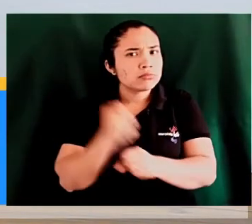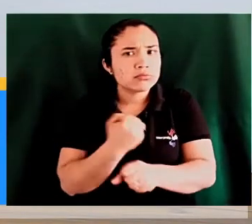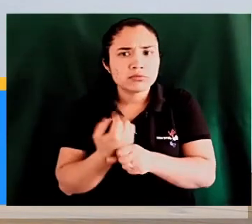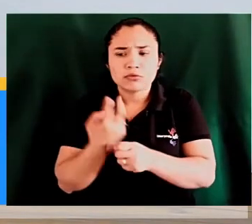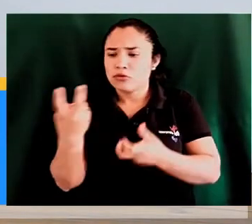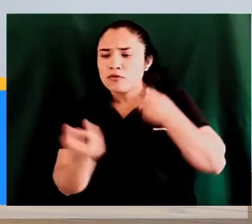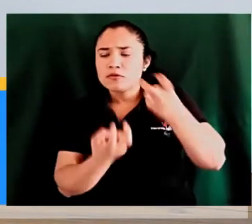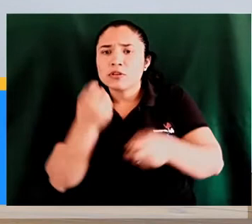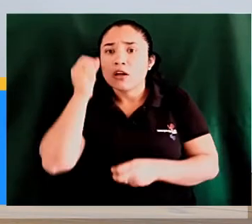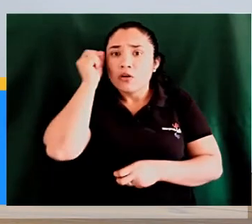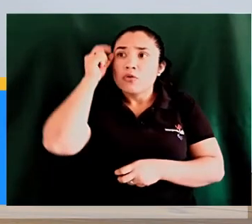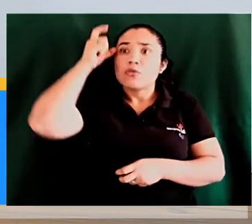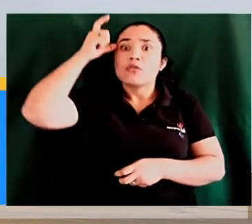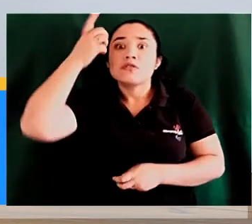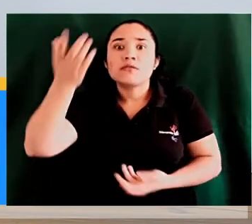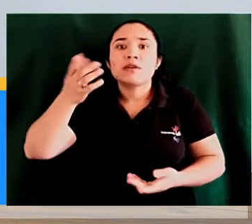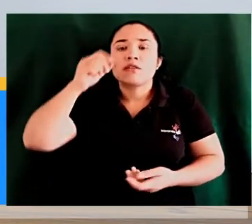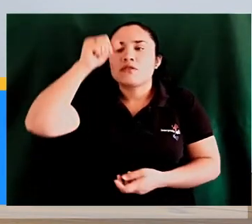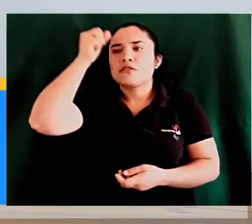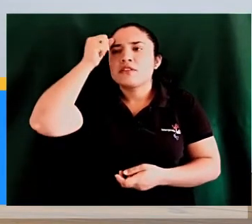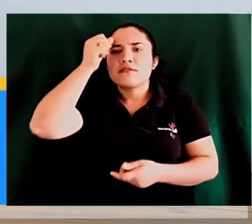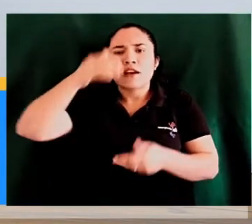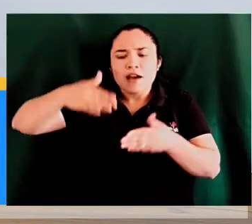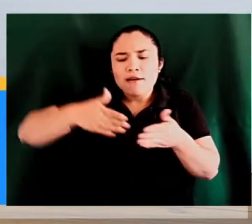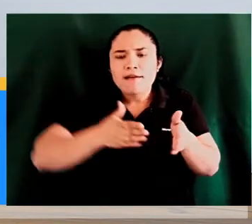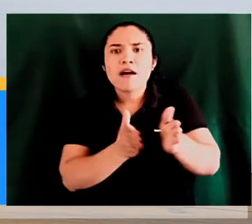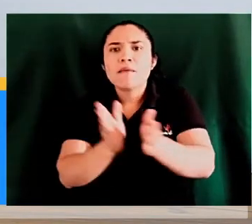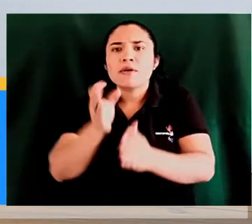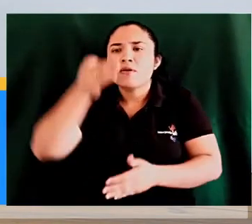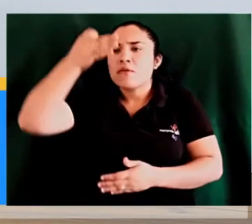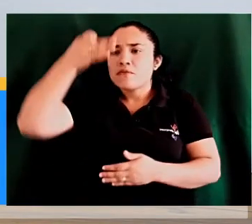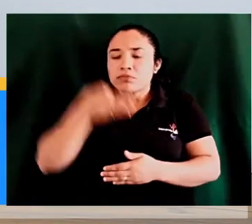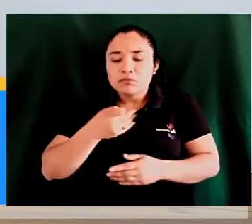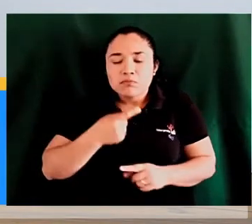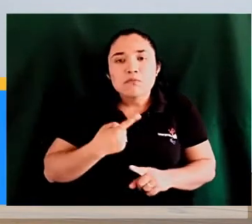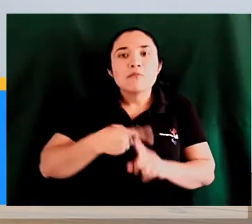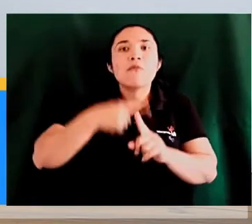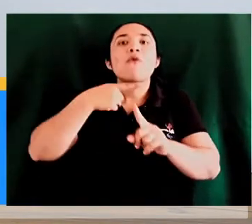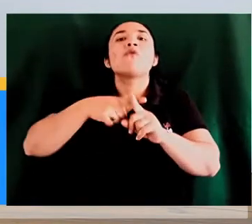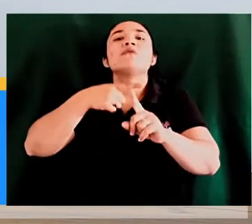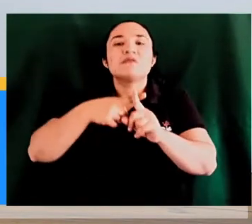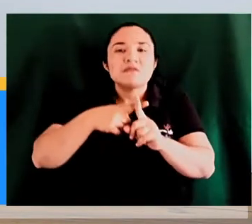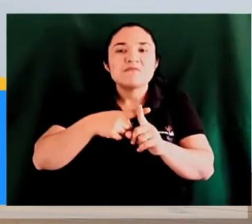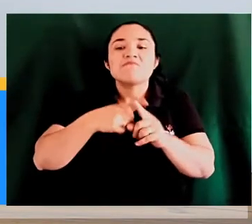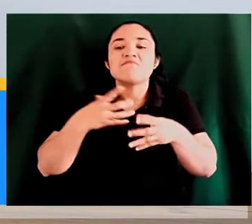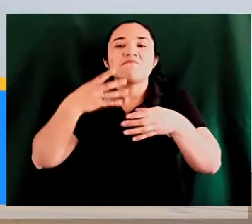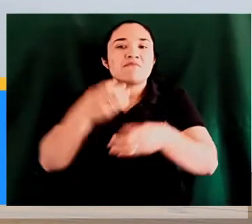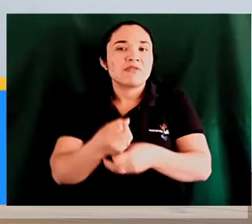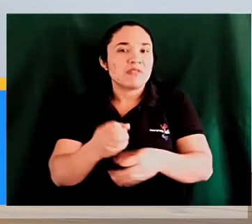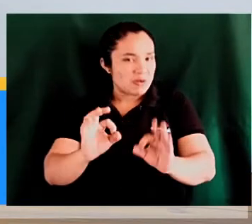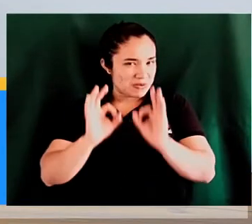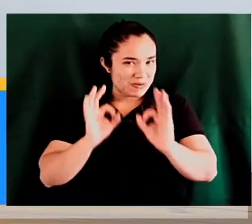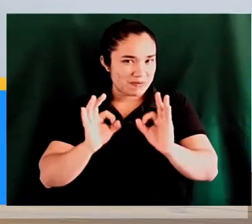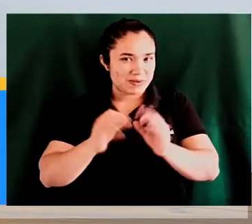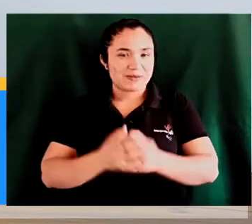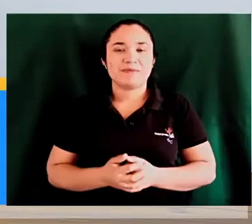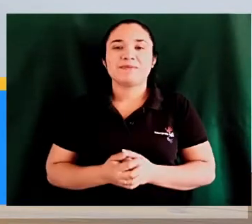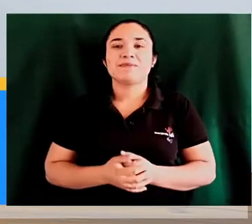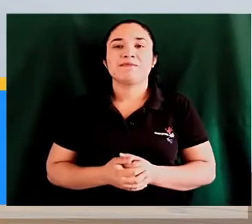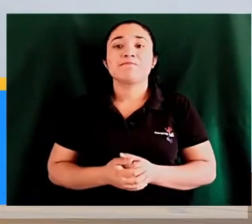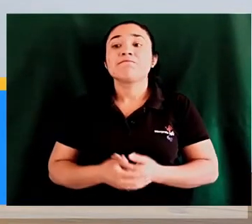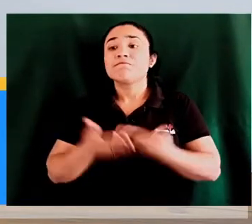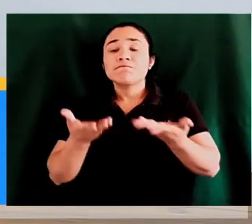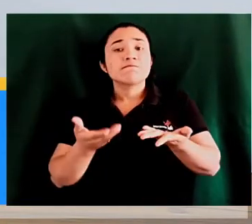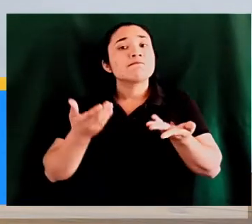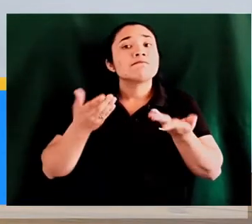verdad logrando la búsqueda del conocimiento como un camino viable para lograr el desarrollo humano sostenible y sustentable